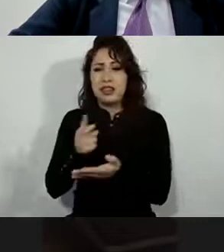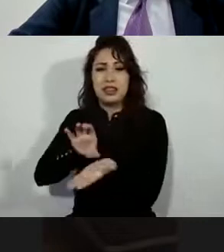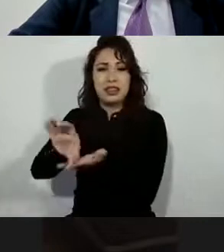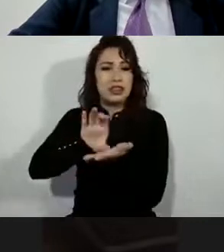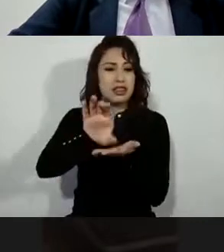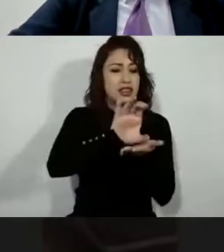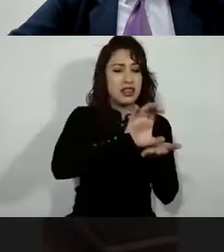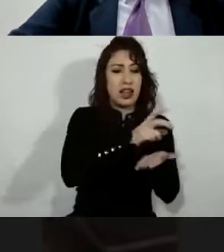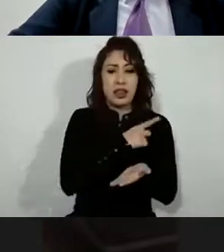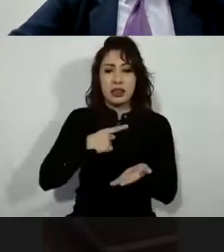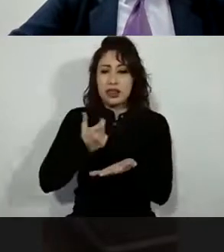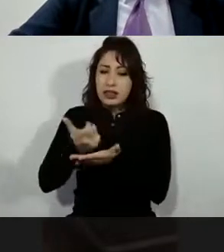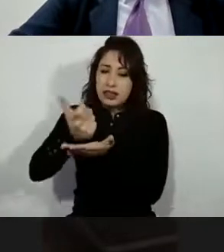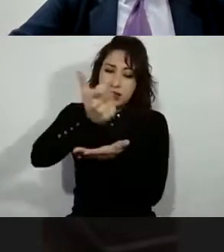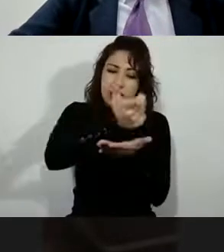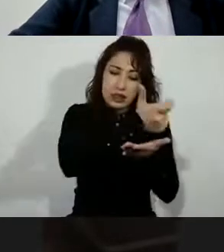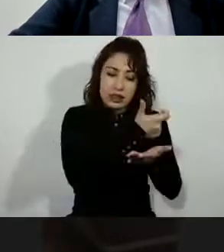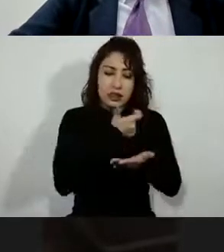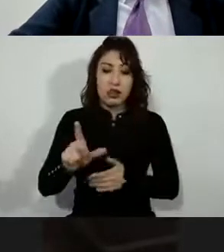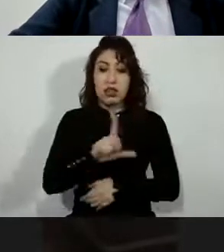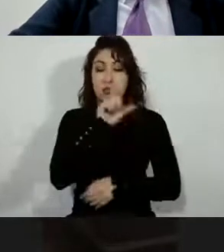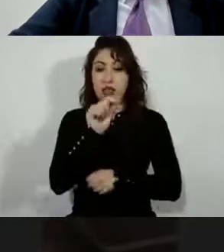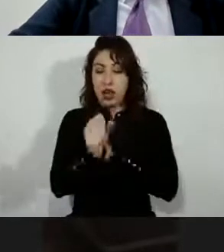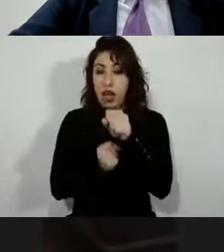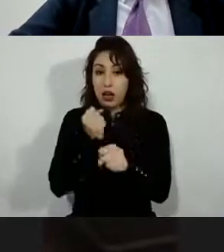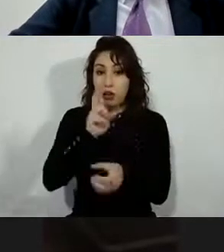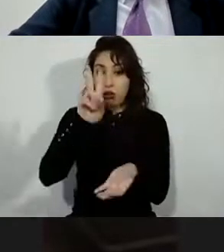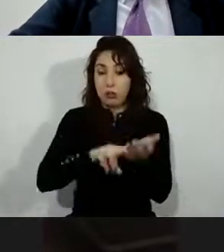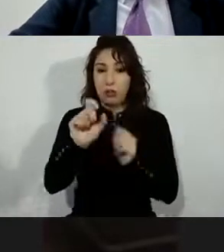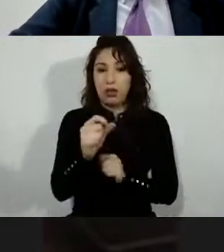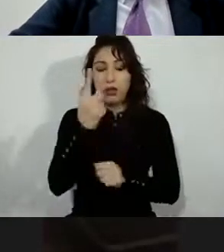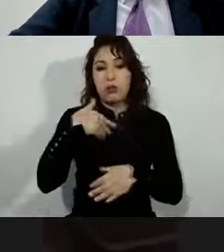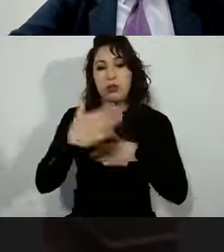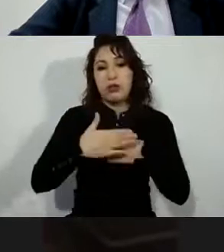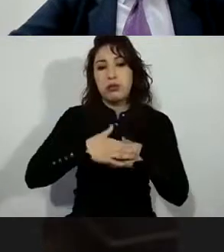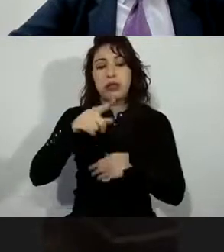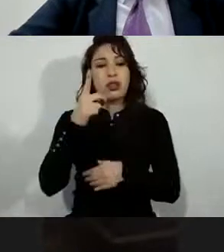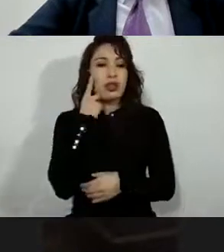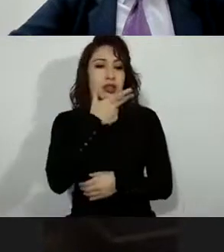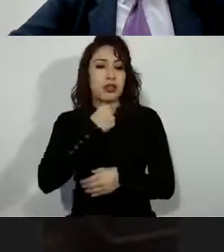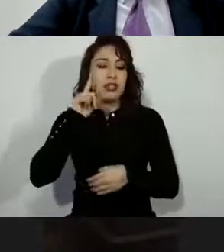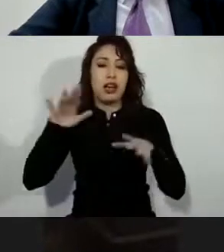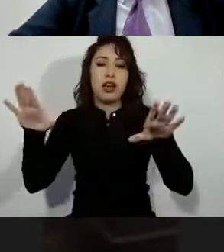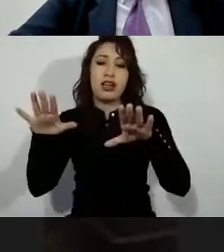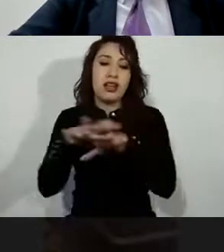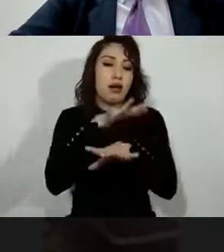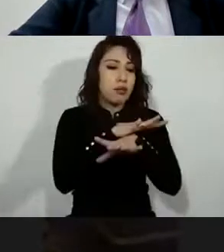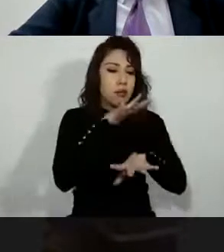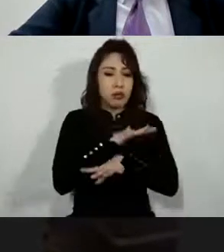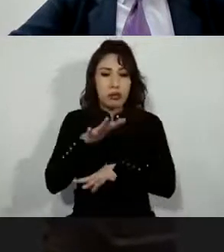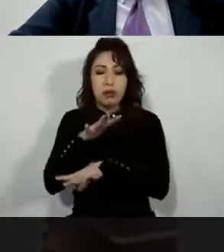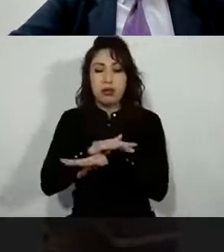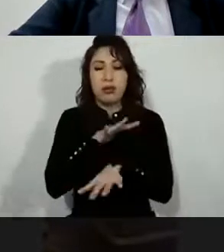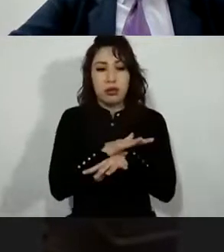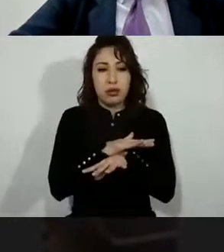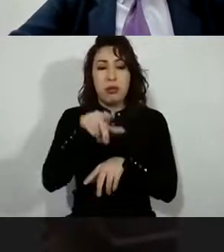2021, que es un año de transición, es un año de cierre, que todo cierre administrativo, como usted sabe perfectamente